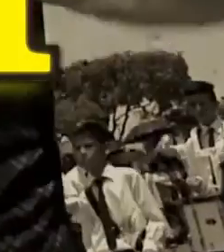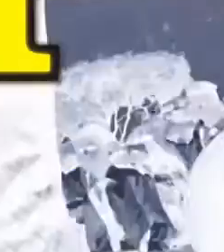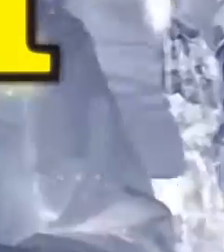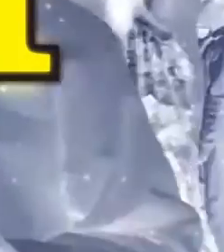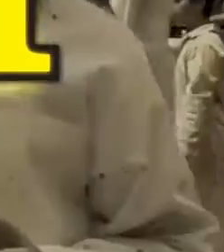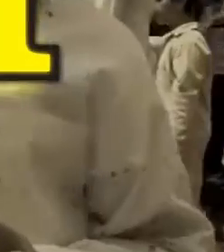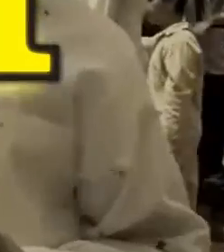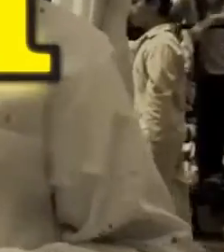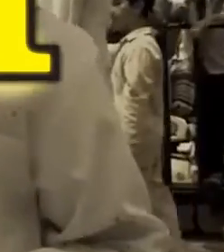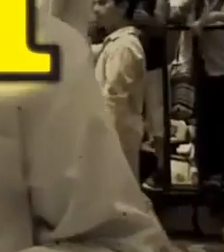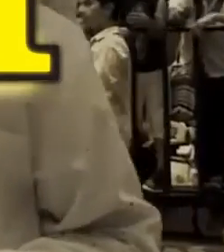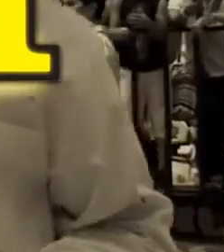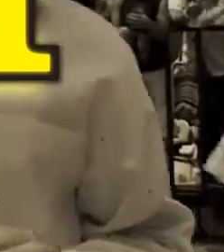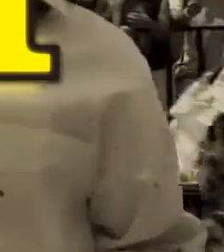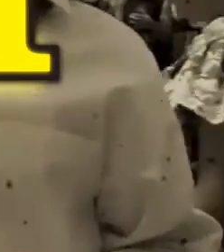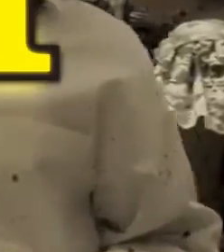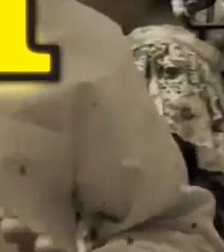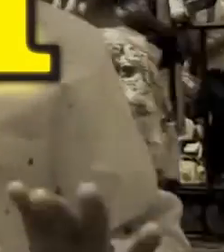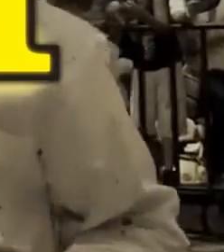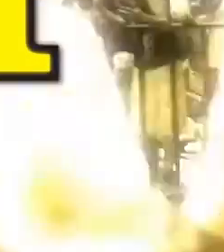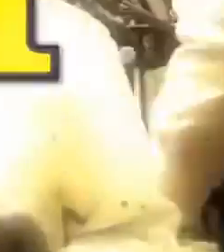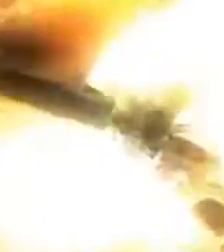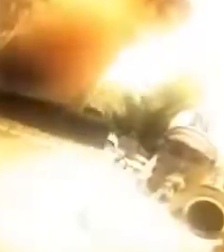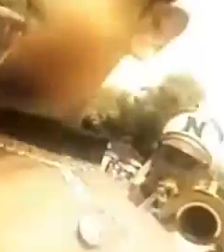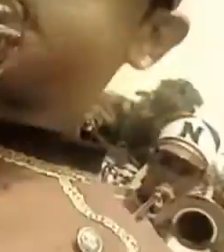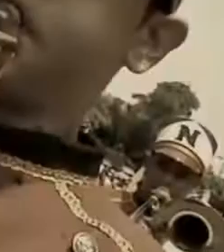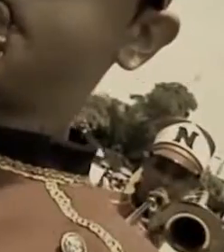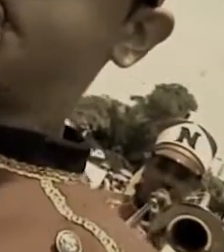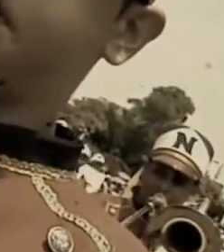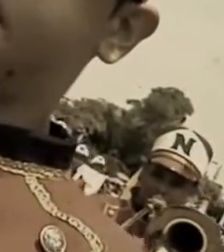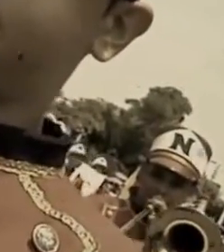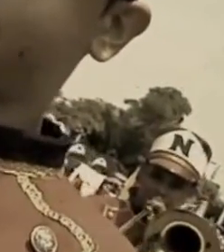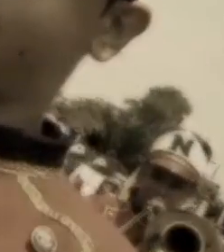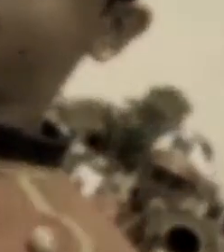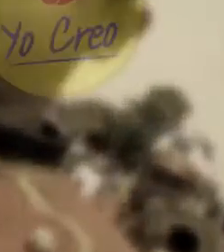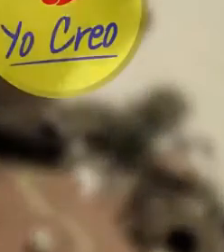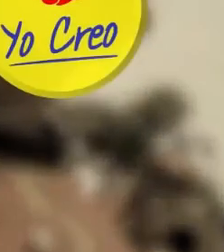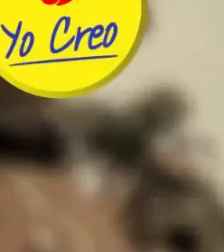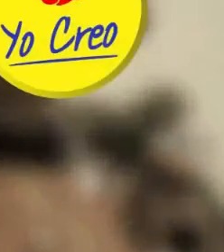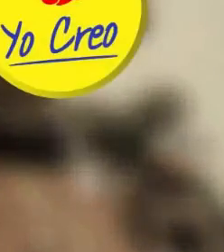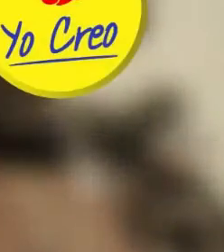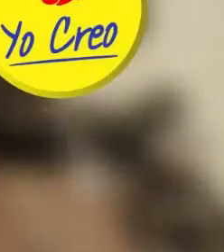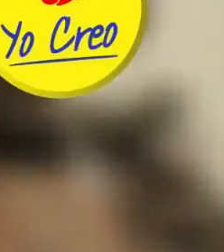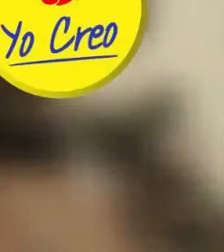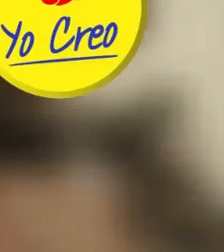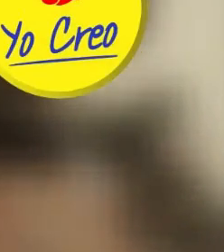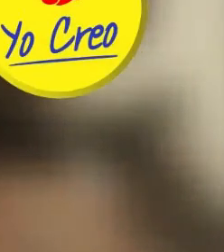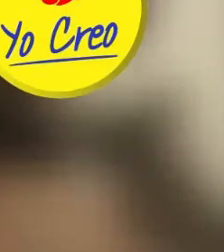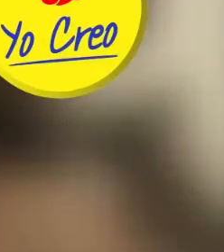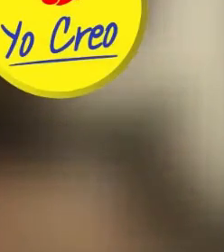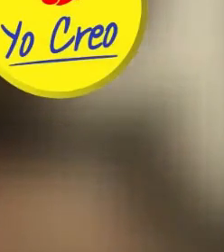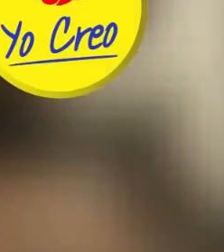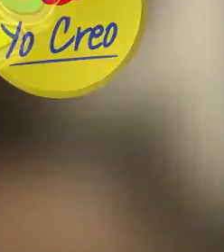transmisión este 26 de abril feliz aniversario barrancabermeja con el auspicio de